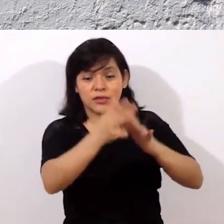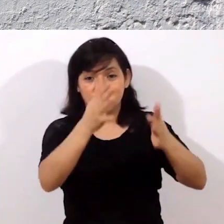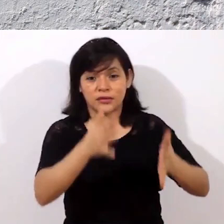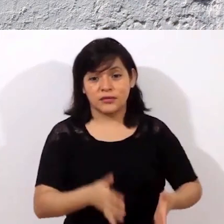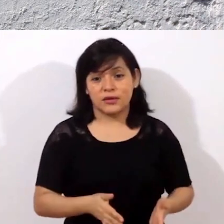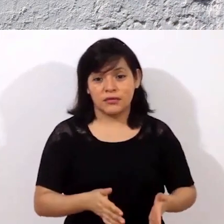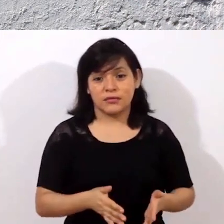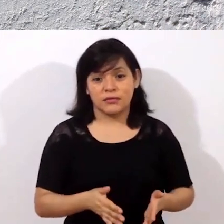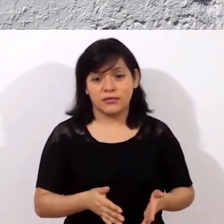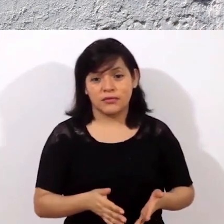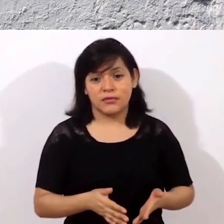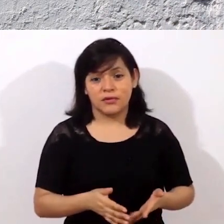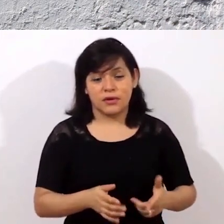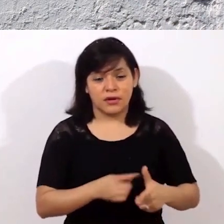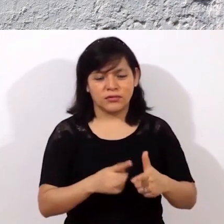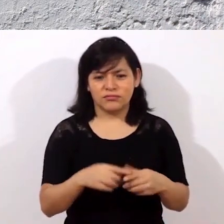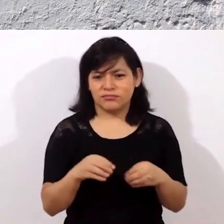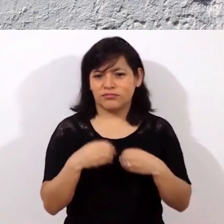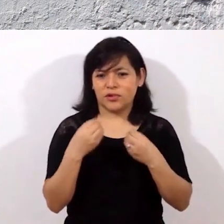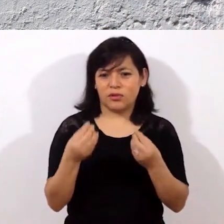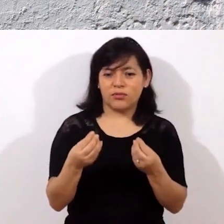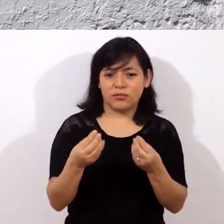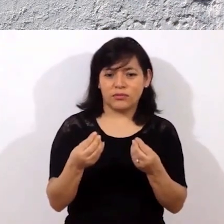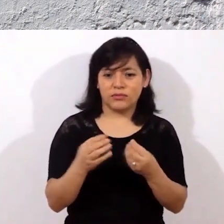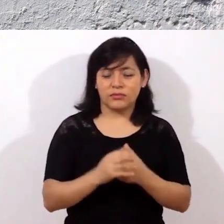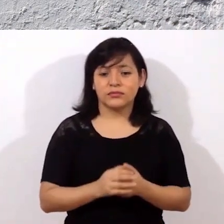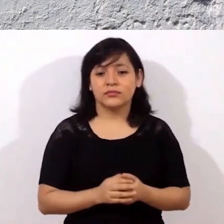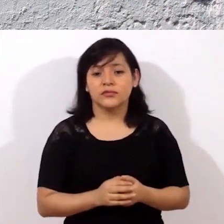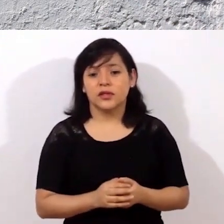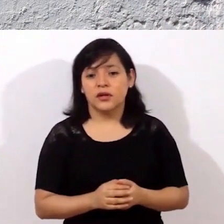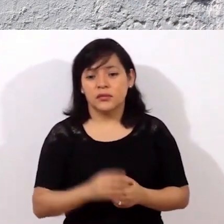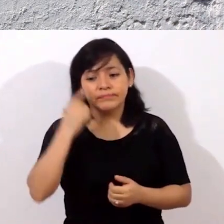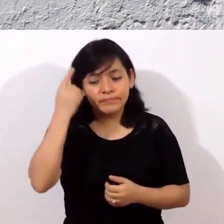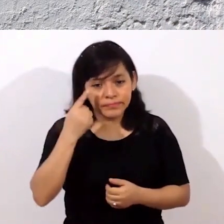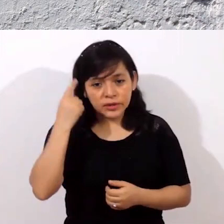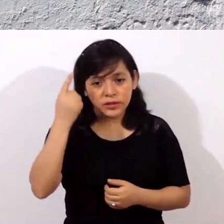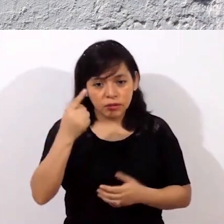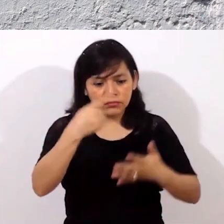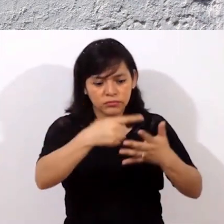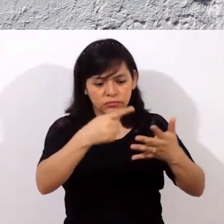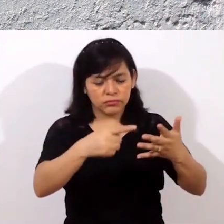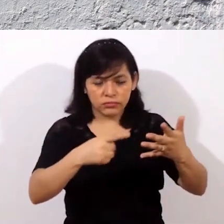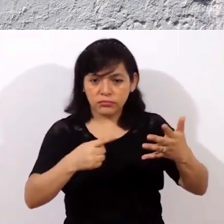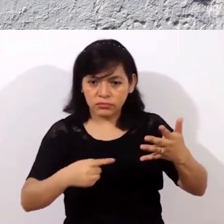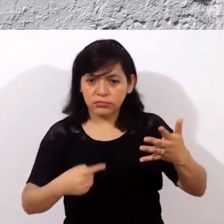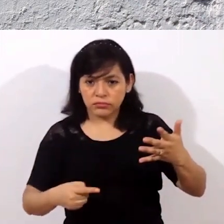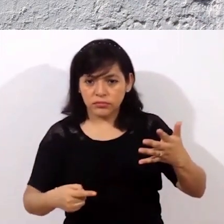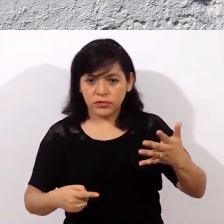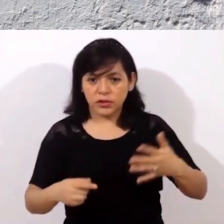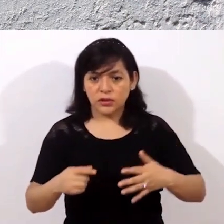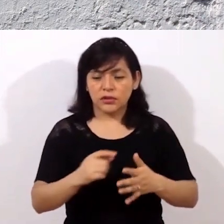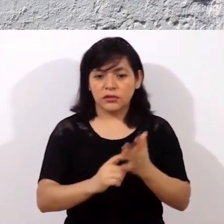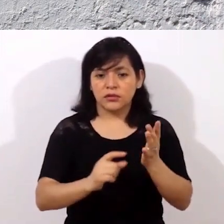frente a la sociedad que no cree en Dios. Consideremos estos aspectos. El 17 dice, Efraín es dado a